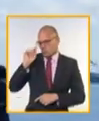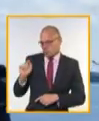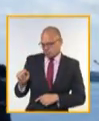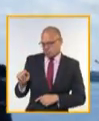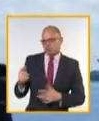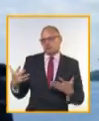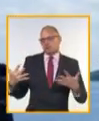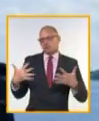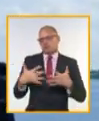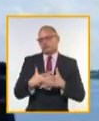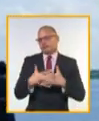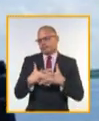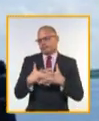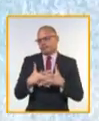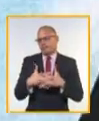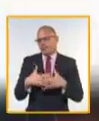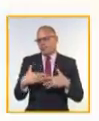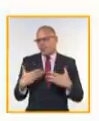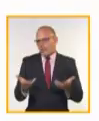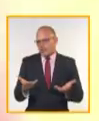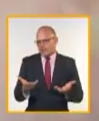destinos y raíces para siempre.